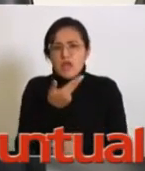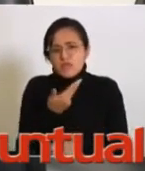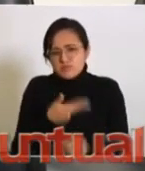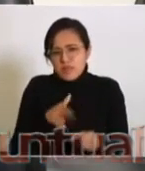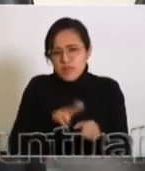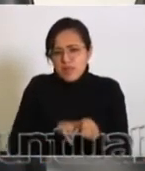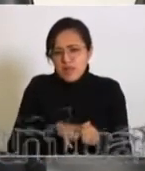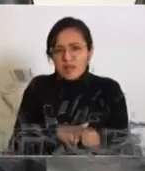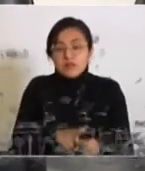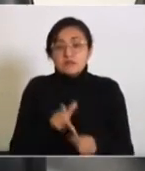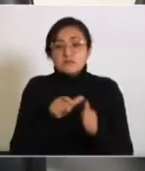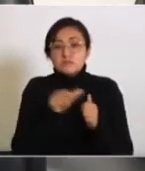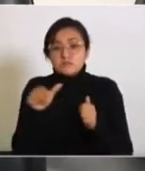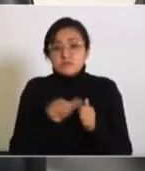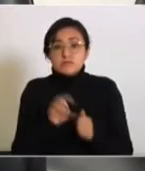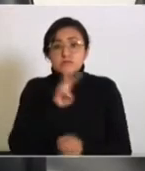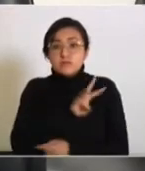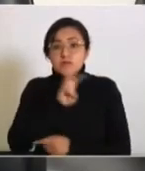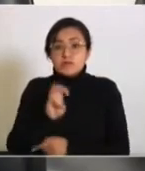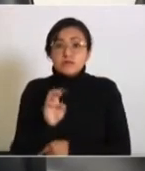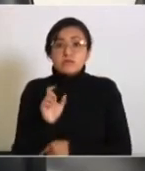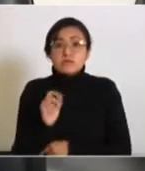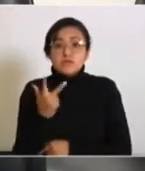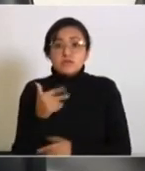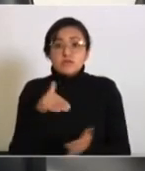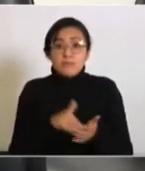salud, hemos trasladado a